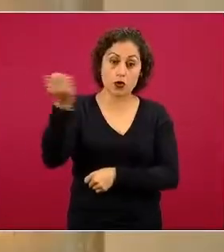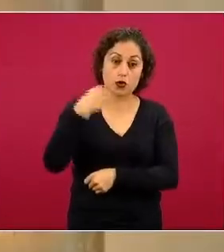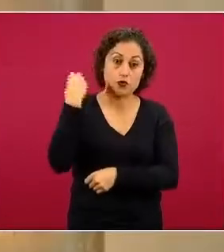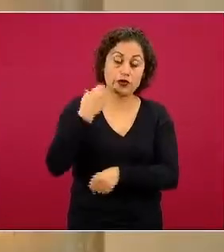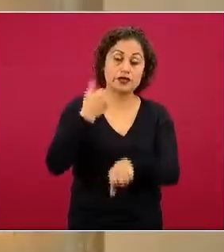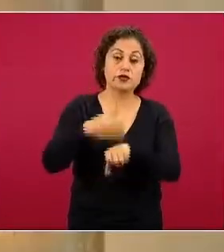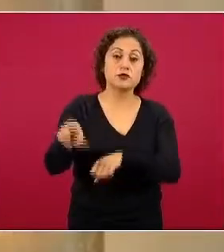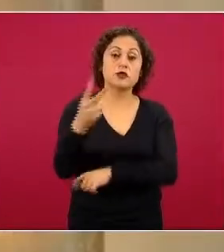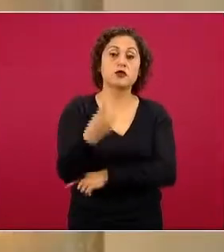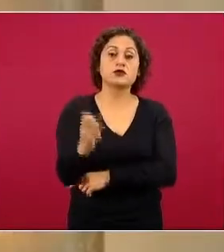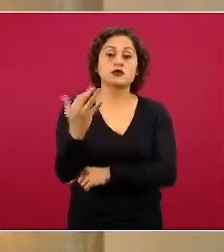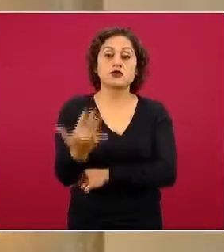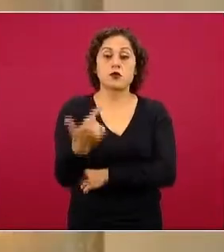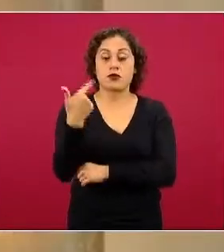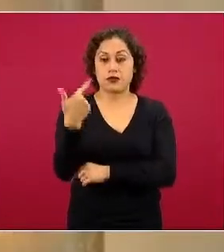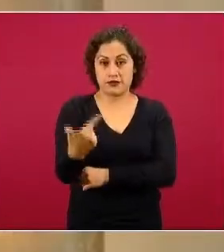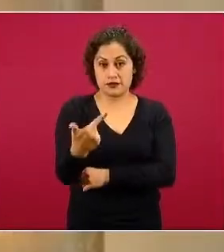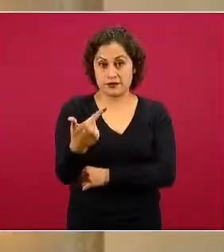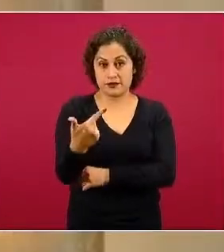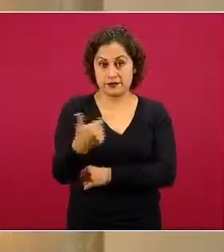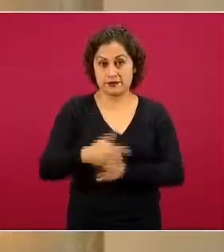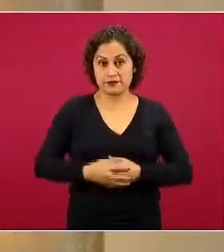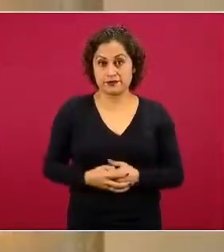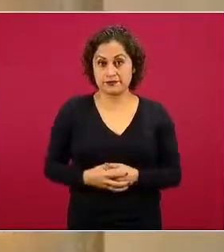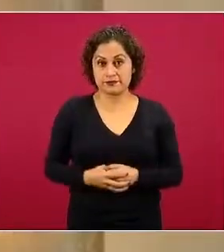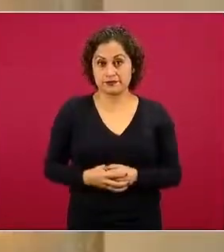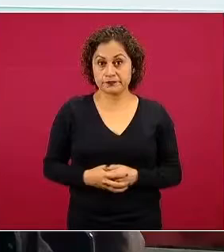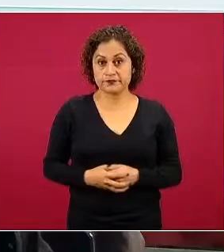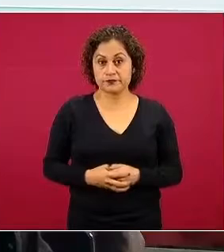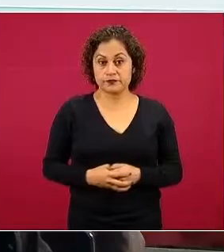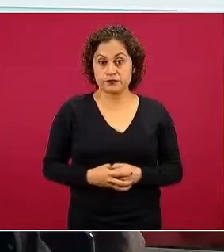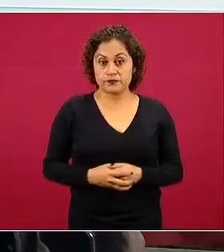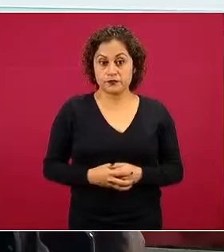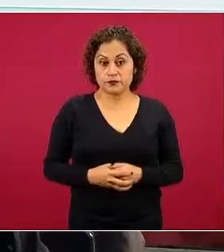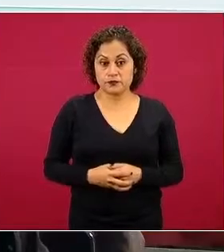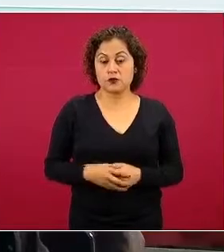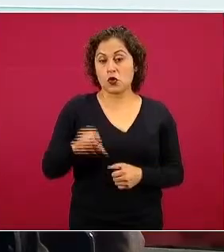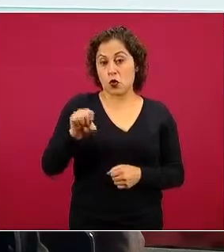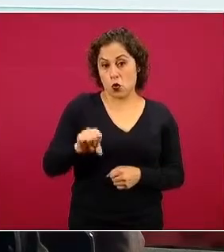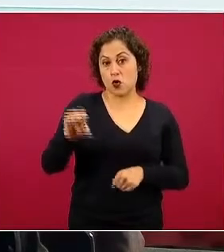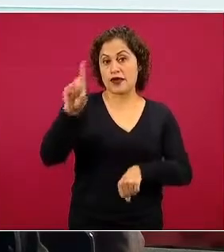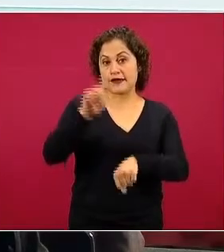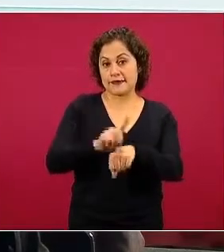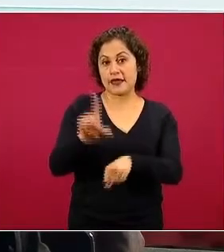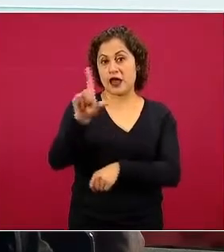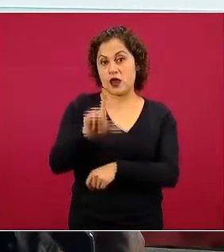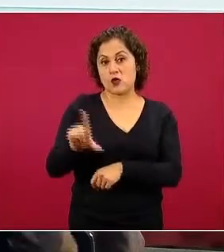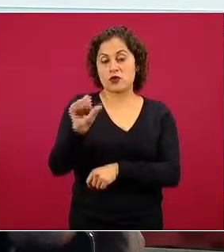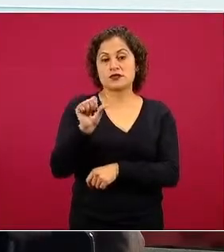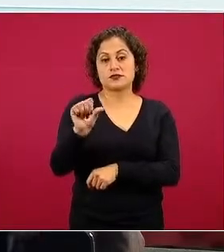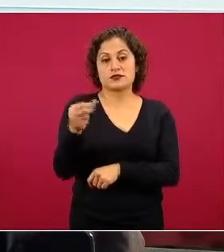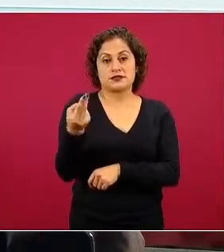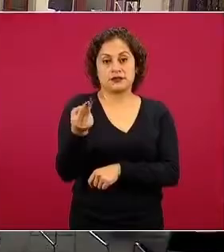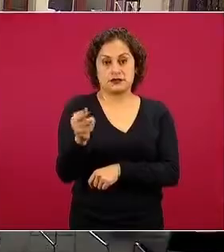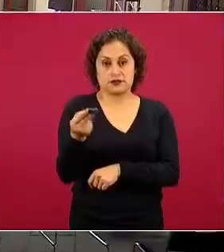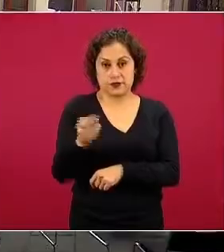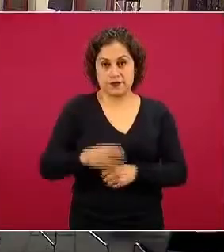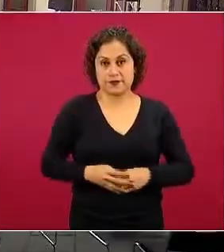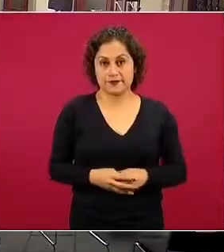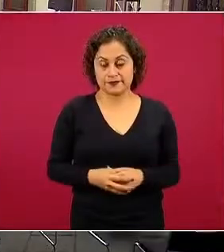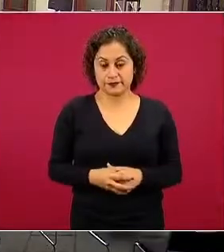número 257. Hoy es lunes 16 de noviembre.